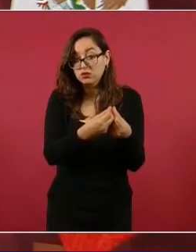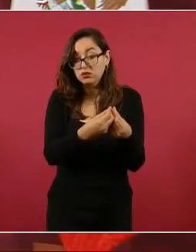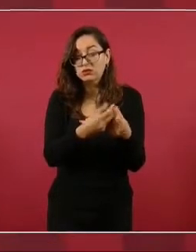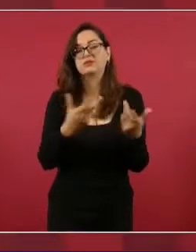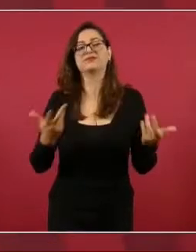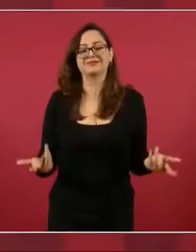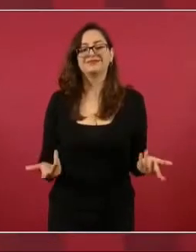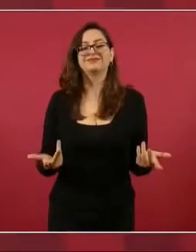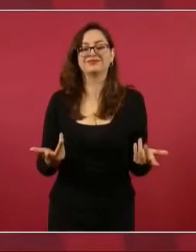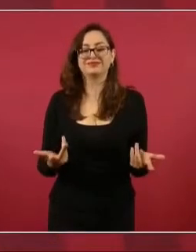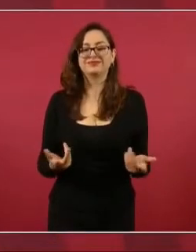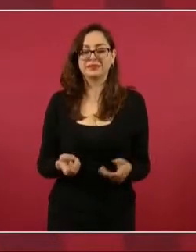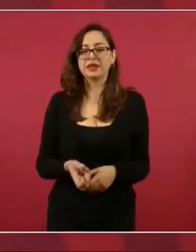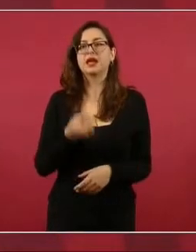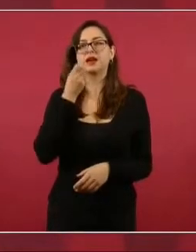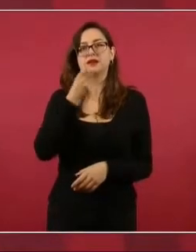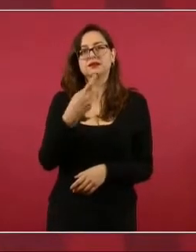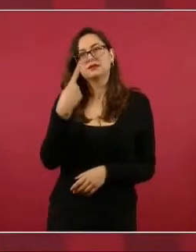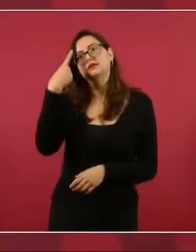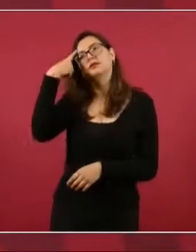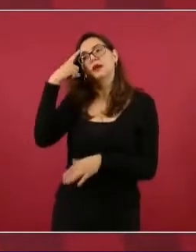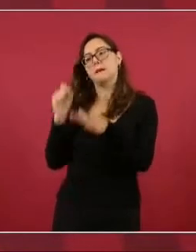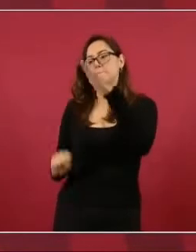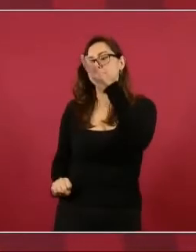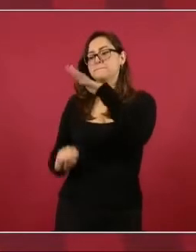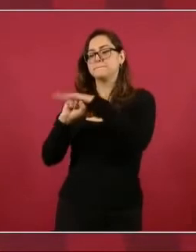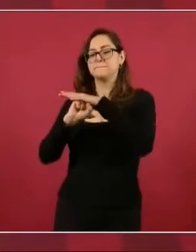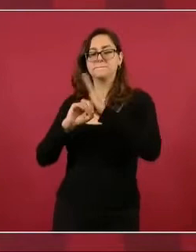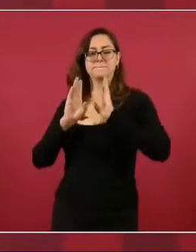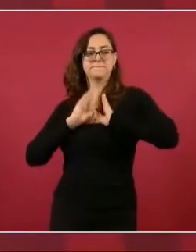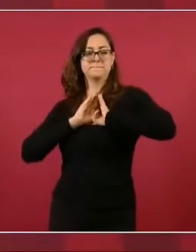Ese es el surgimiento de nuestro ejército.